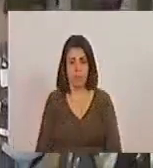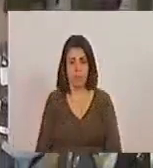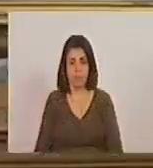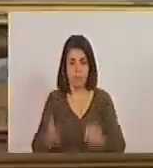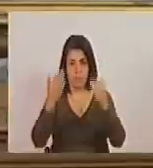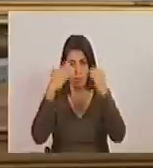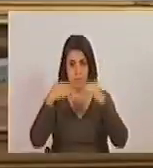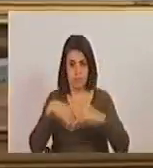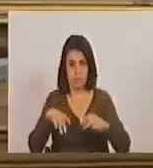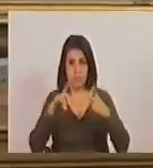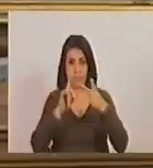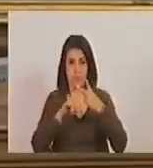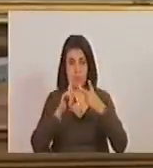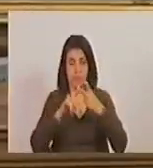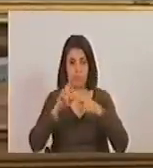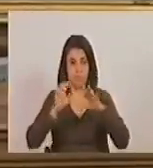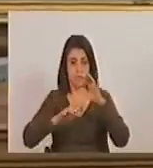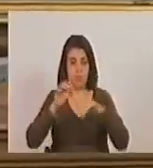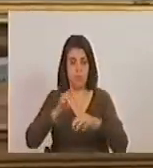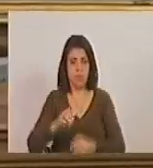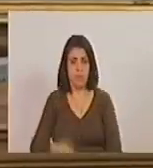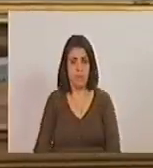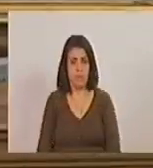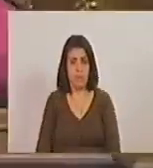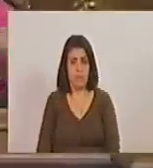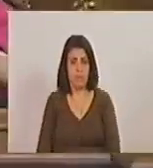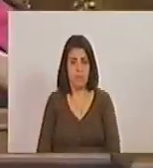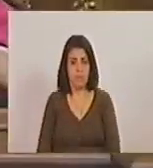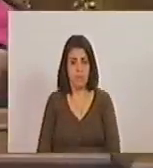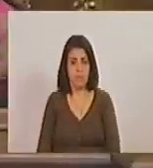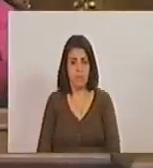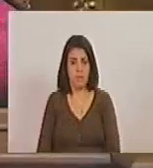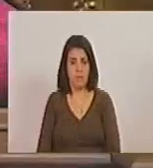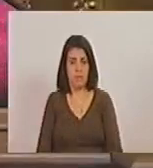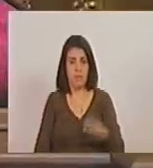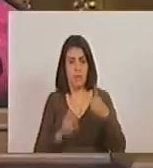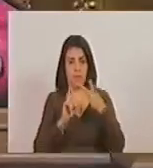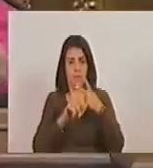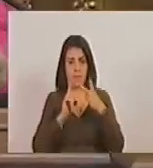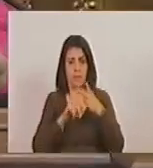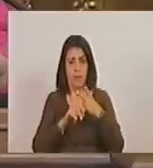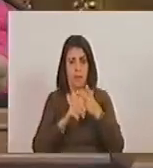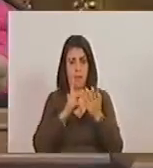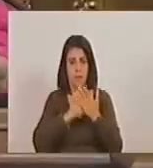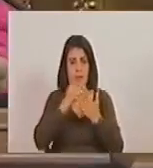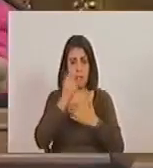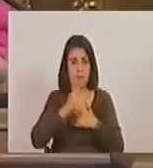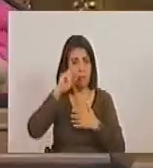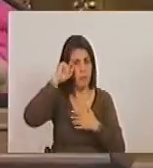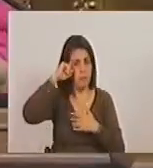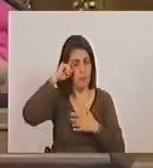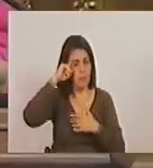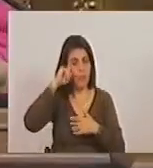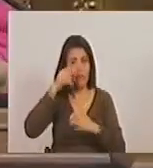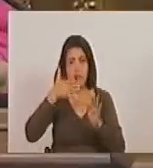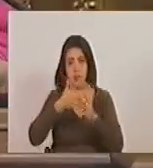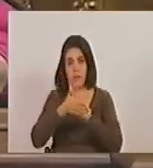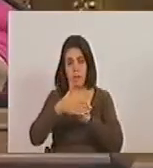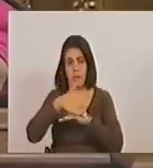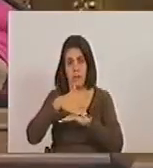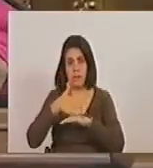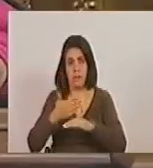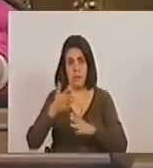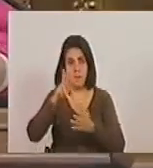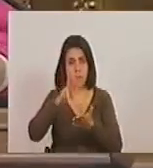Siguiente punto del orden del día, ciudadana secretaria. Punto número 2, proyecto de acuerdo mediante el cual